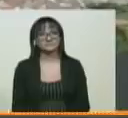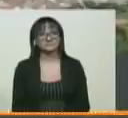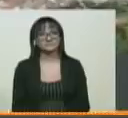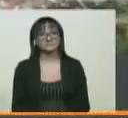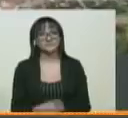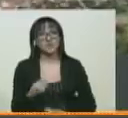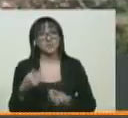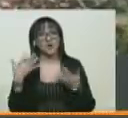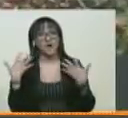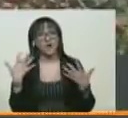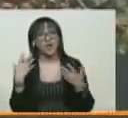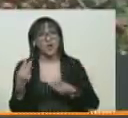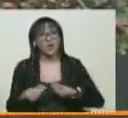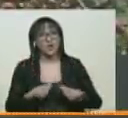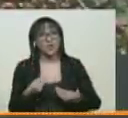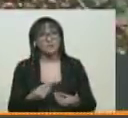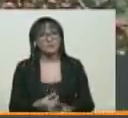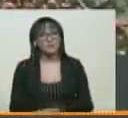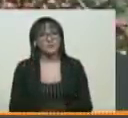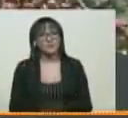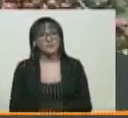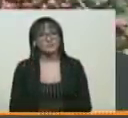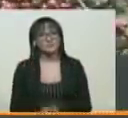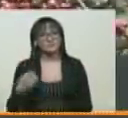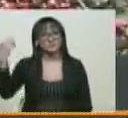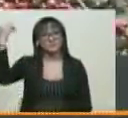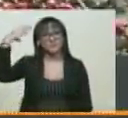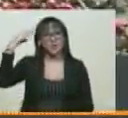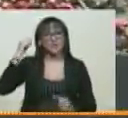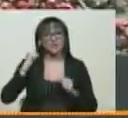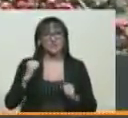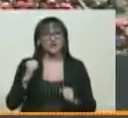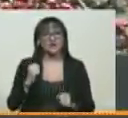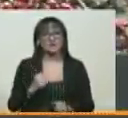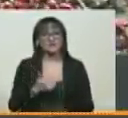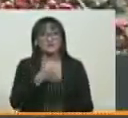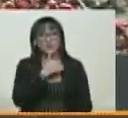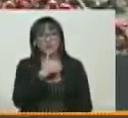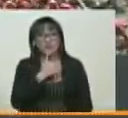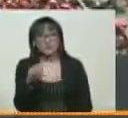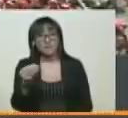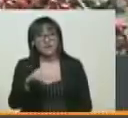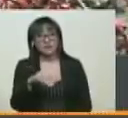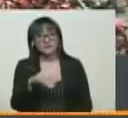calor? ¿Cómo está la pepa de sol? ¿Aguantan más?